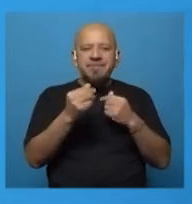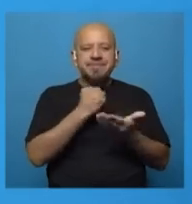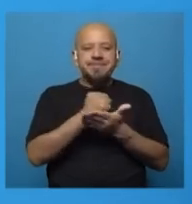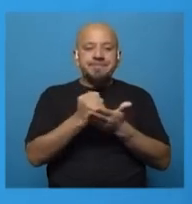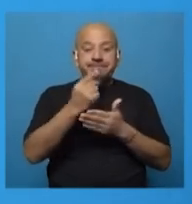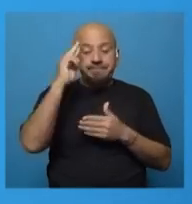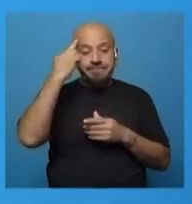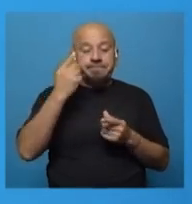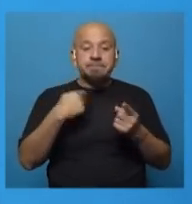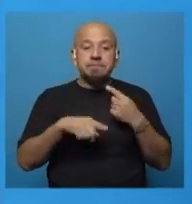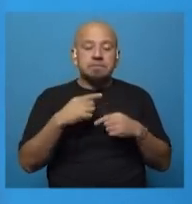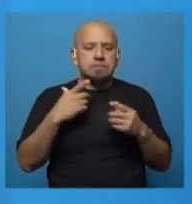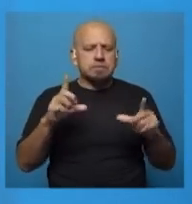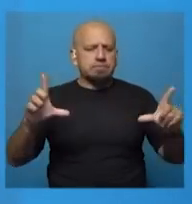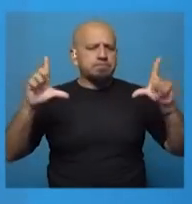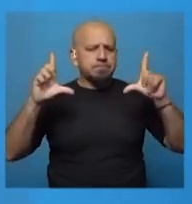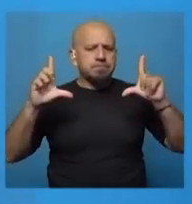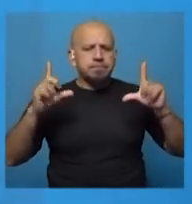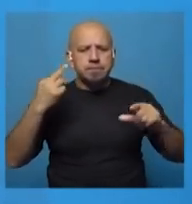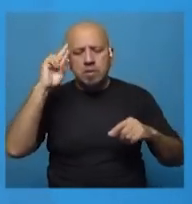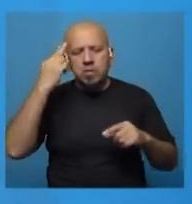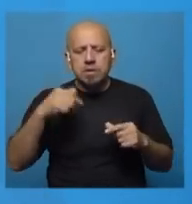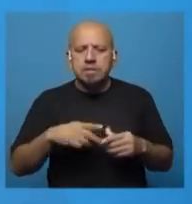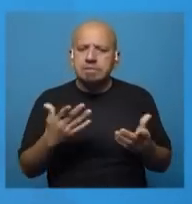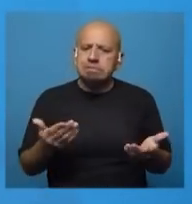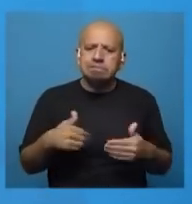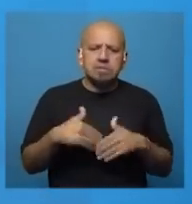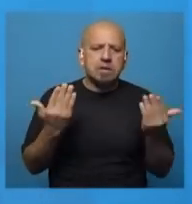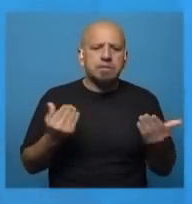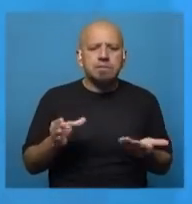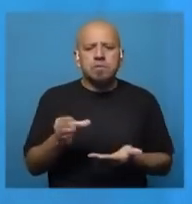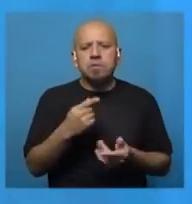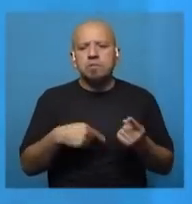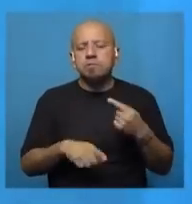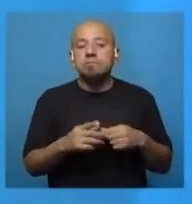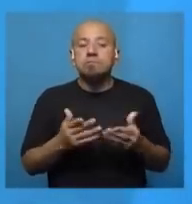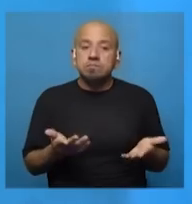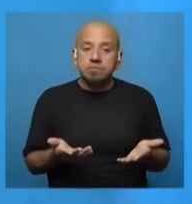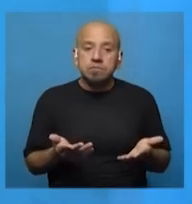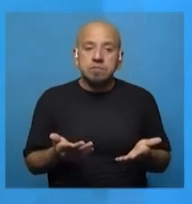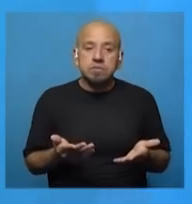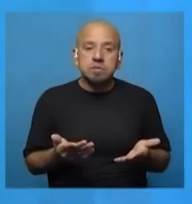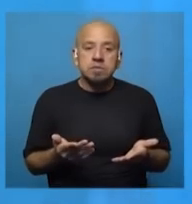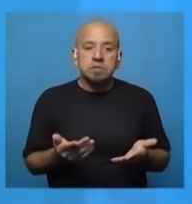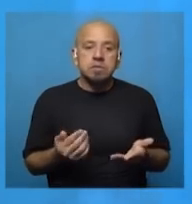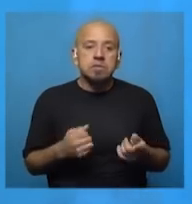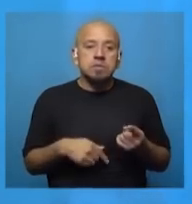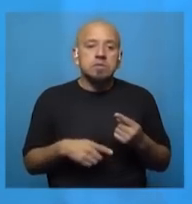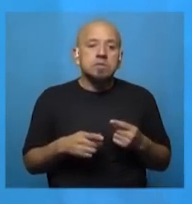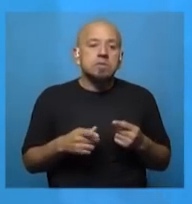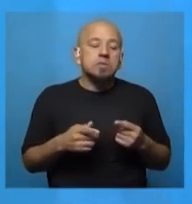pasaporte uruguayo la imagen del país Dónde queda todo esto es muy grave más bien que este